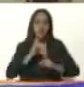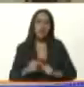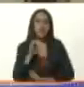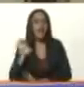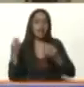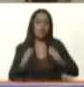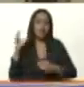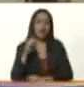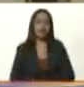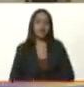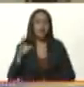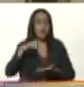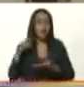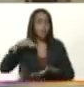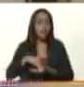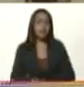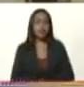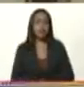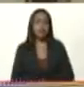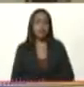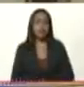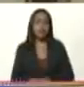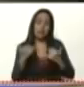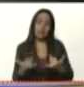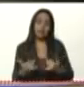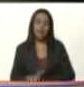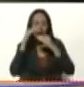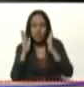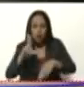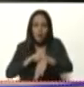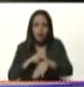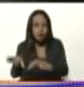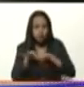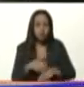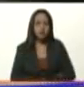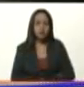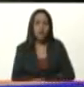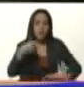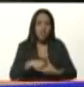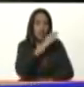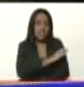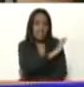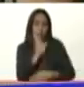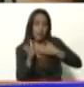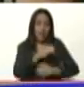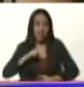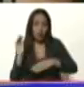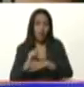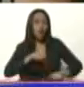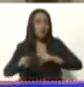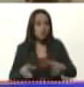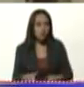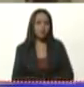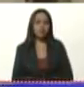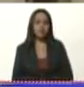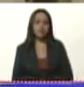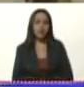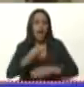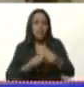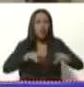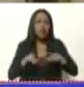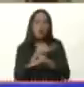Reverol, con la Policía Nacional, ya voy a firmar el decreto, que en